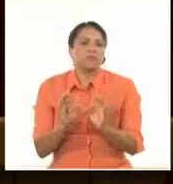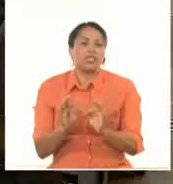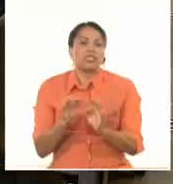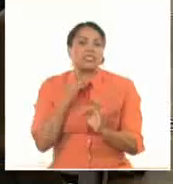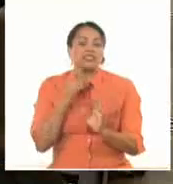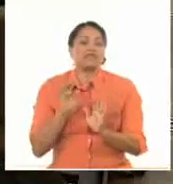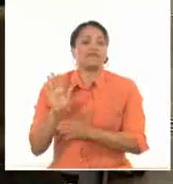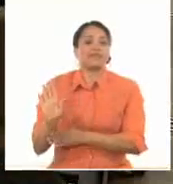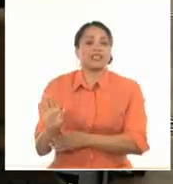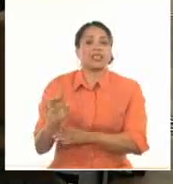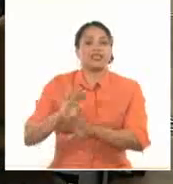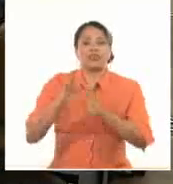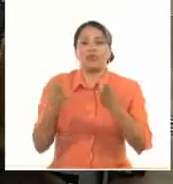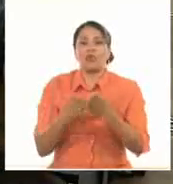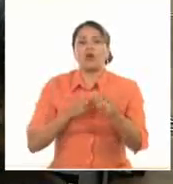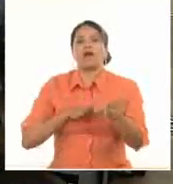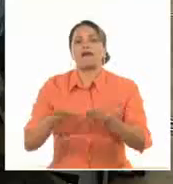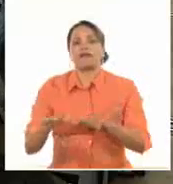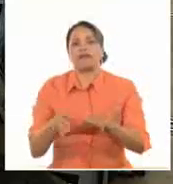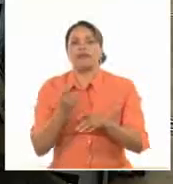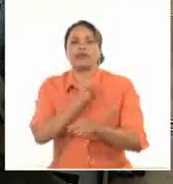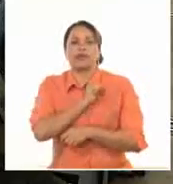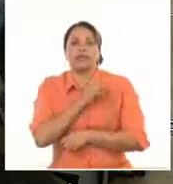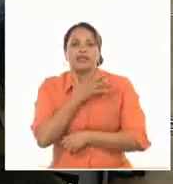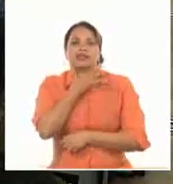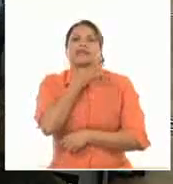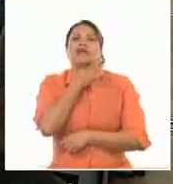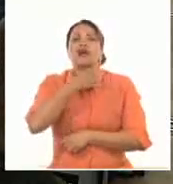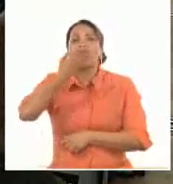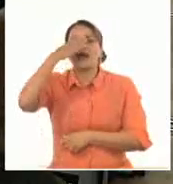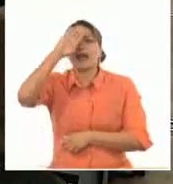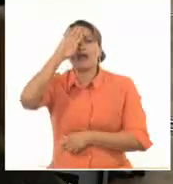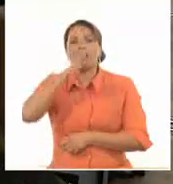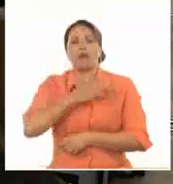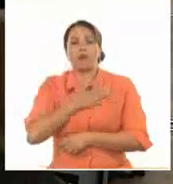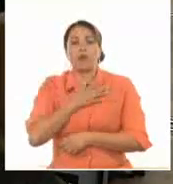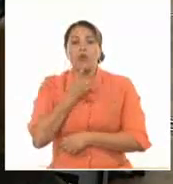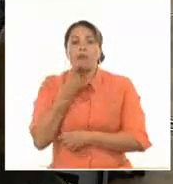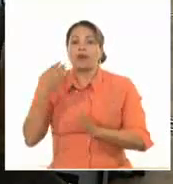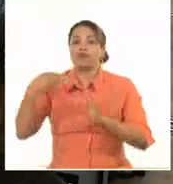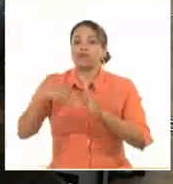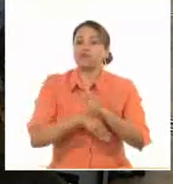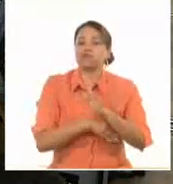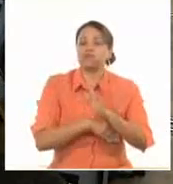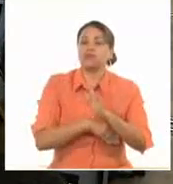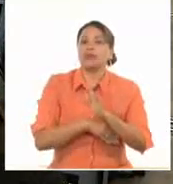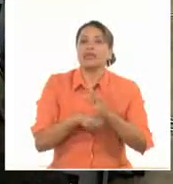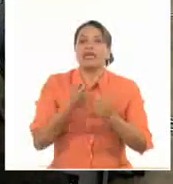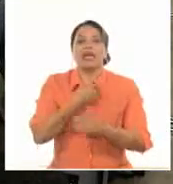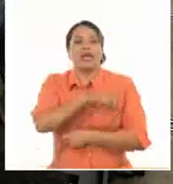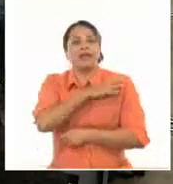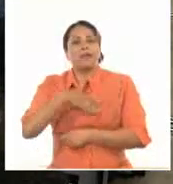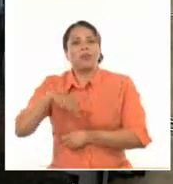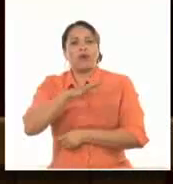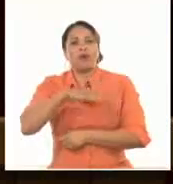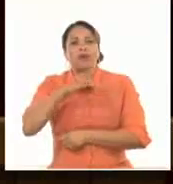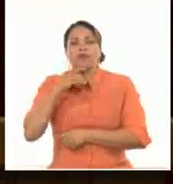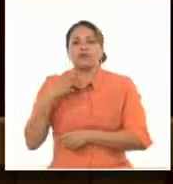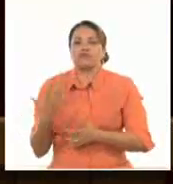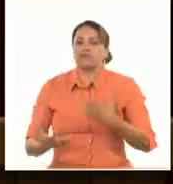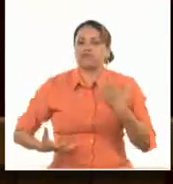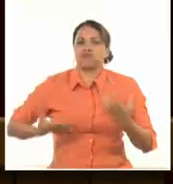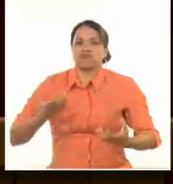de acciones con que pretenden asfixiar al pueblo para generar un estallido social de manera perversa y cada